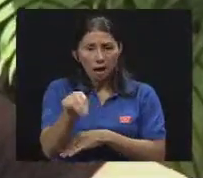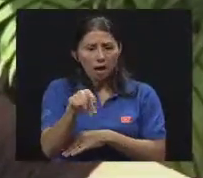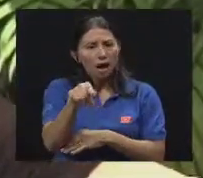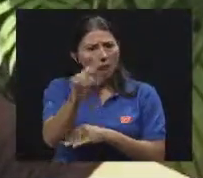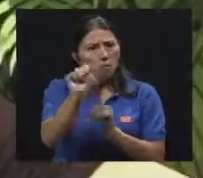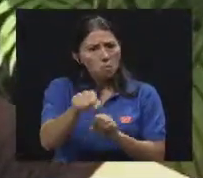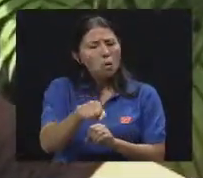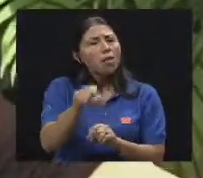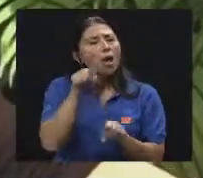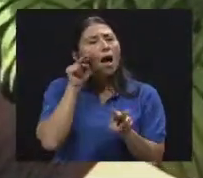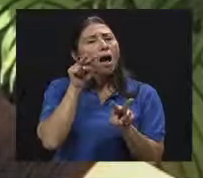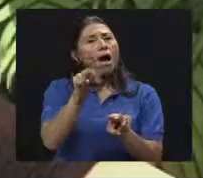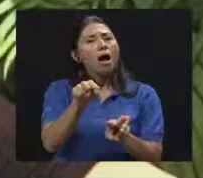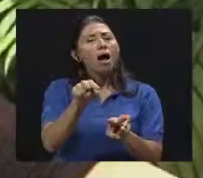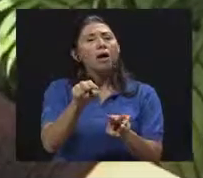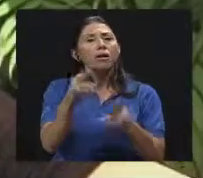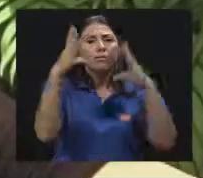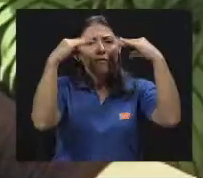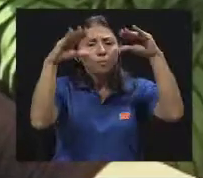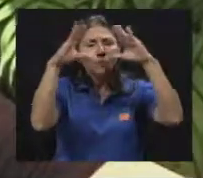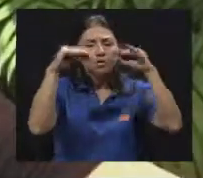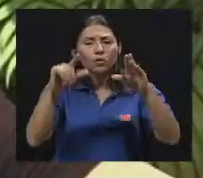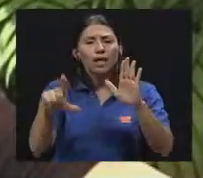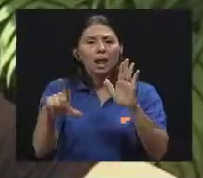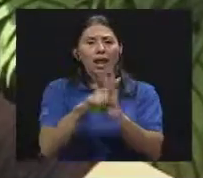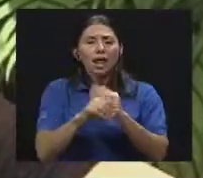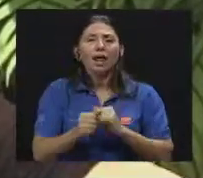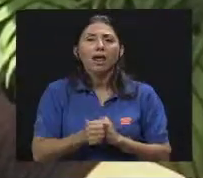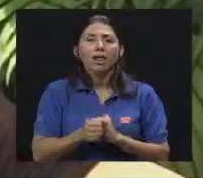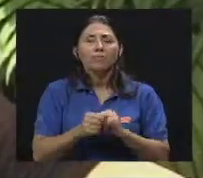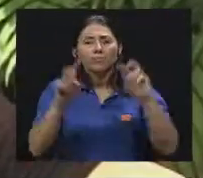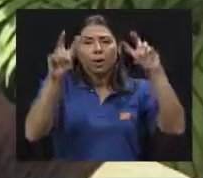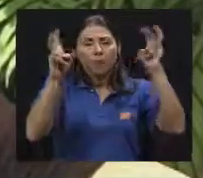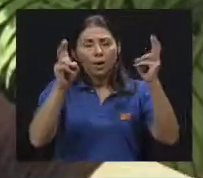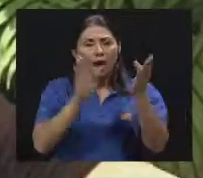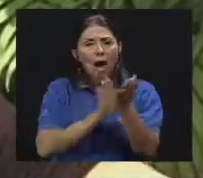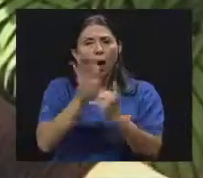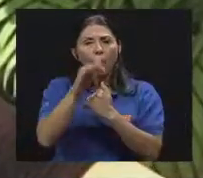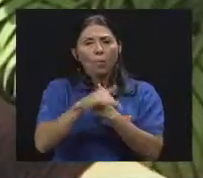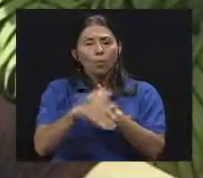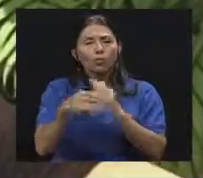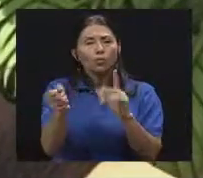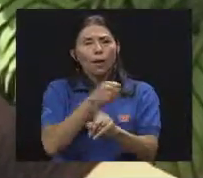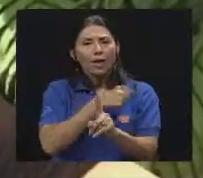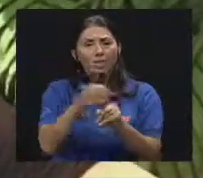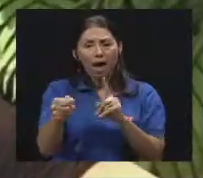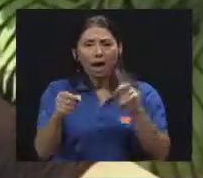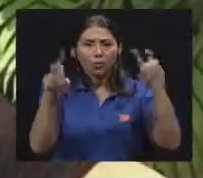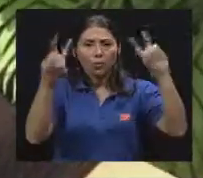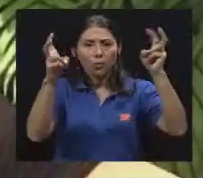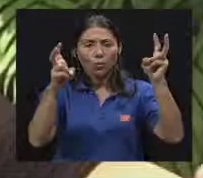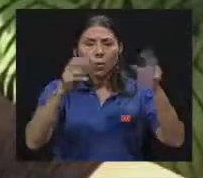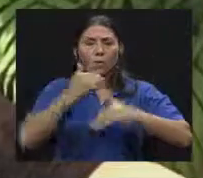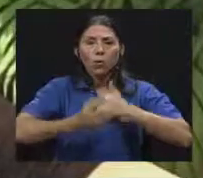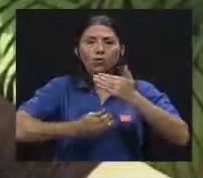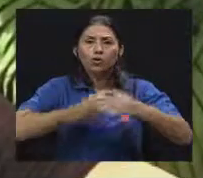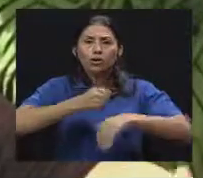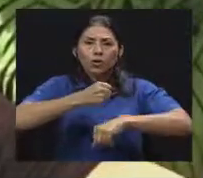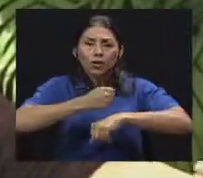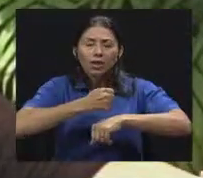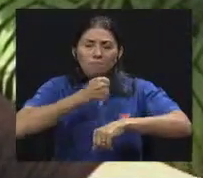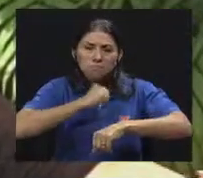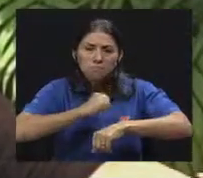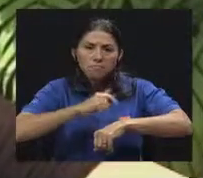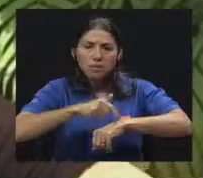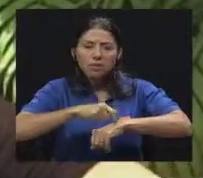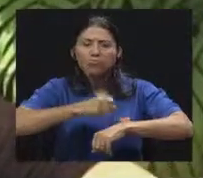encontrar información sobre la ley, sobre abuso y maltrato, sobre el proceso de vejez y envejecimiento, que sí es importante que a